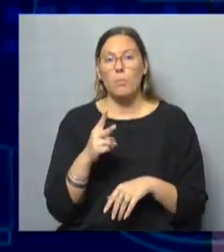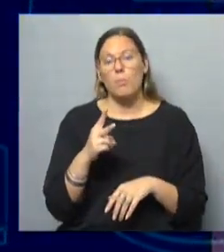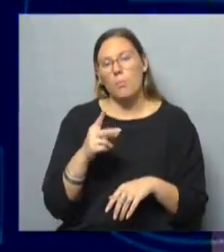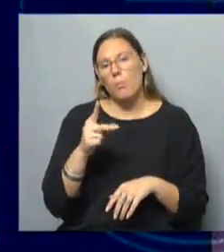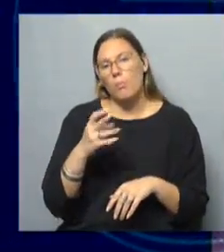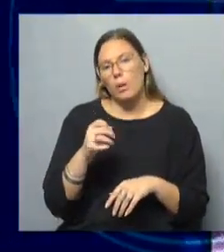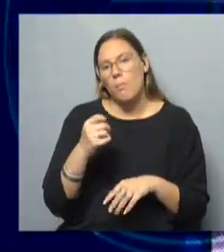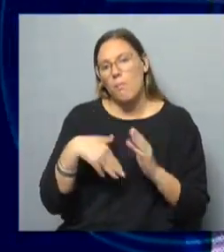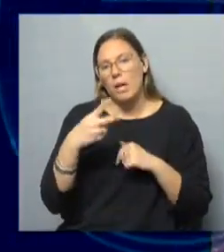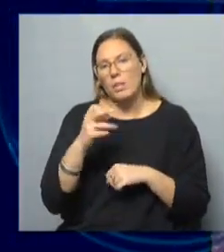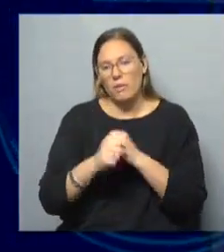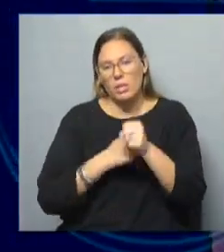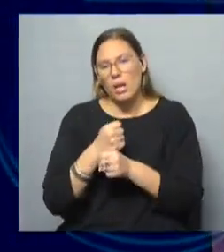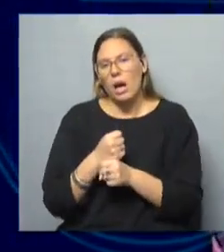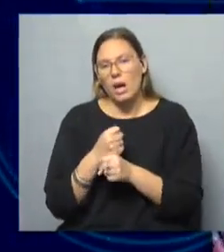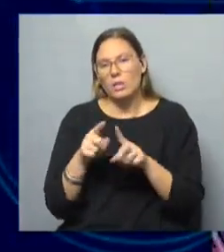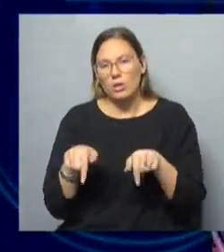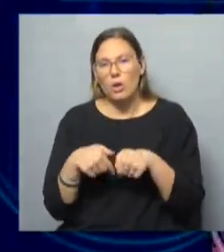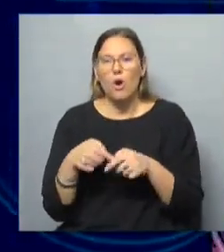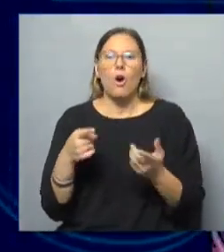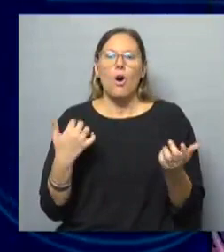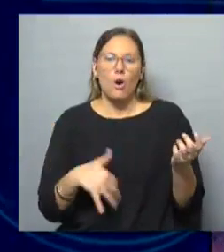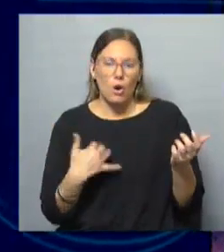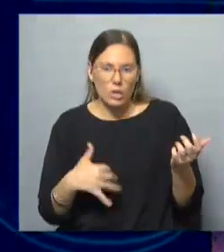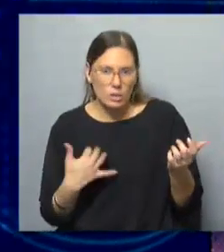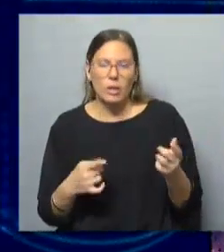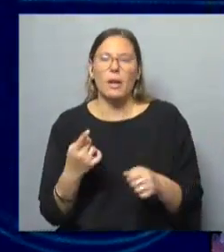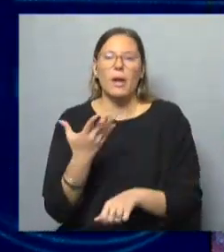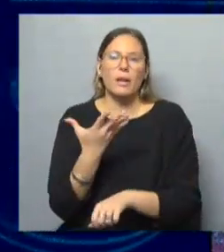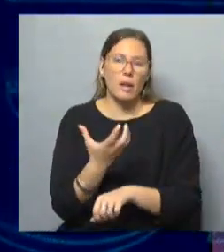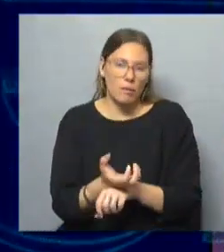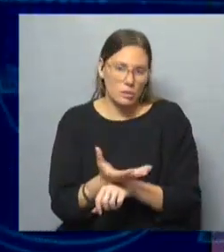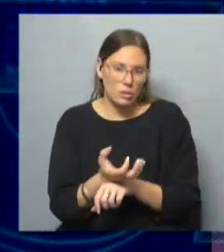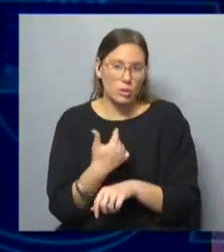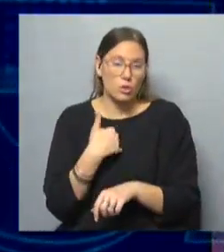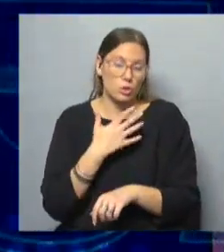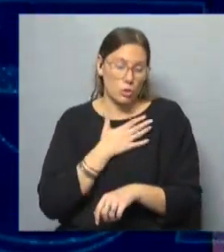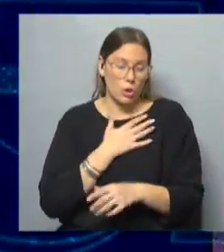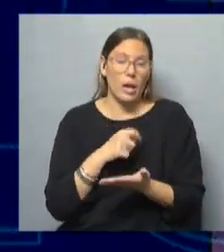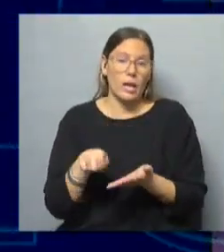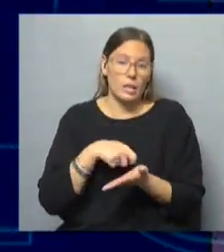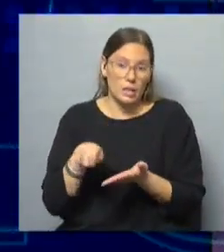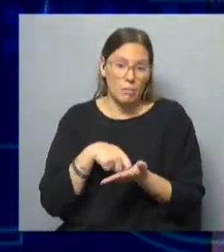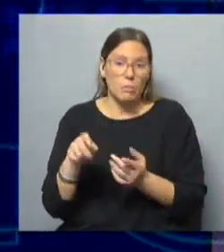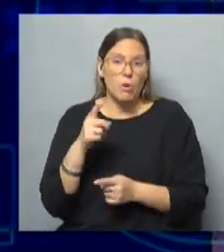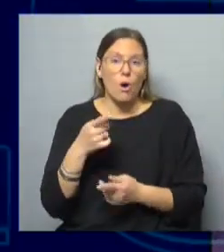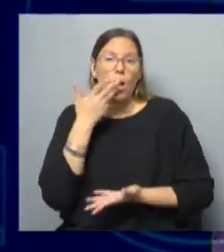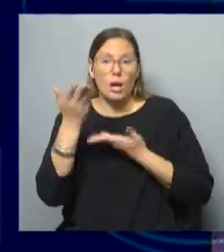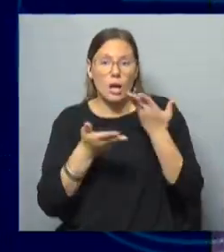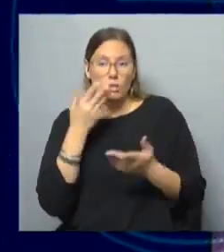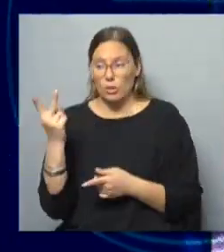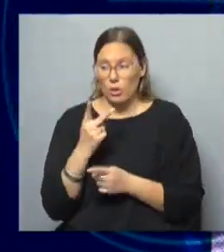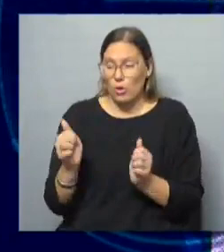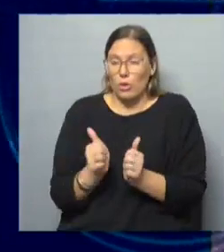años de compartir escenario, grabaciones. En mi caso personal compusimos unas cuantas canciones en